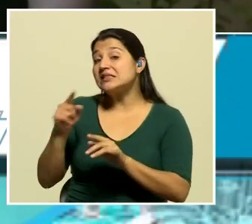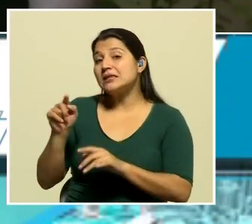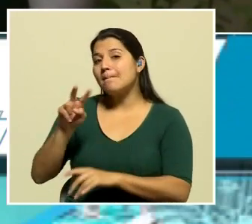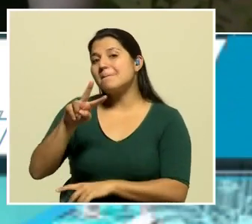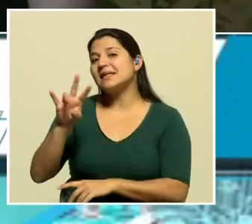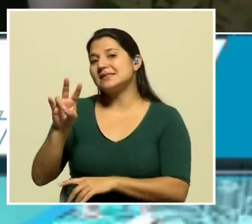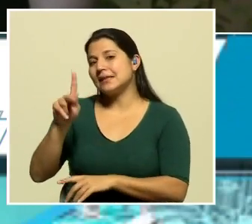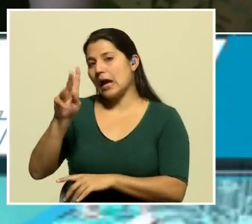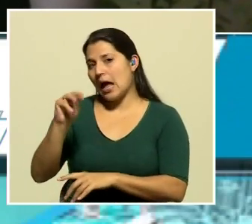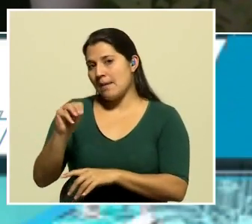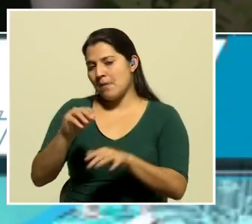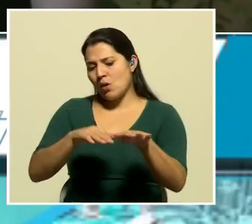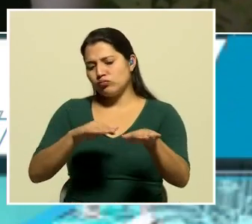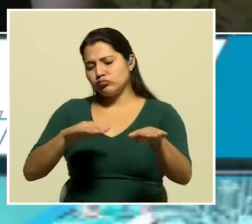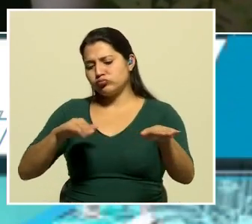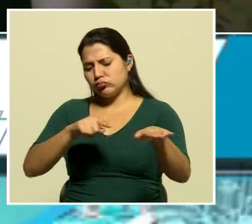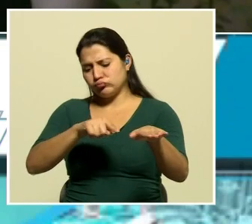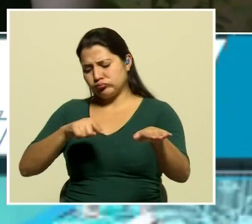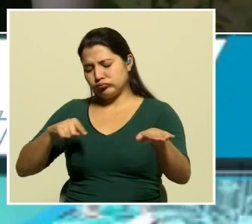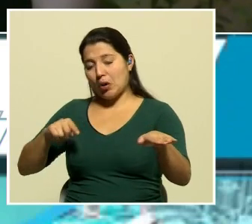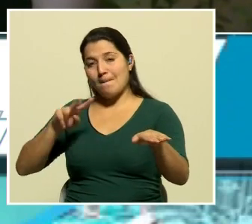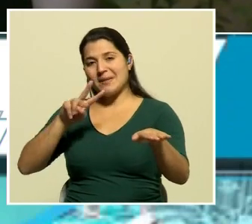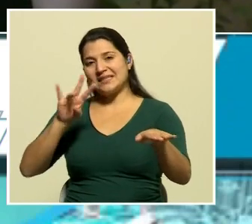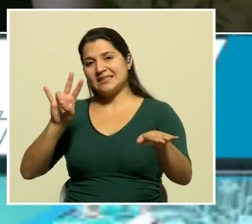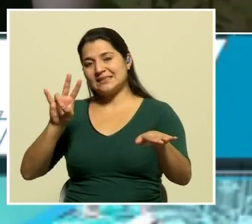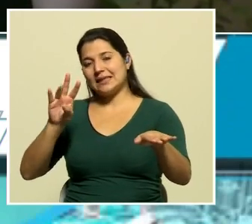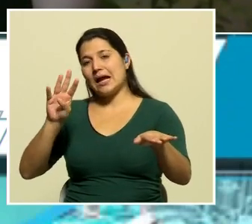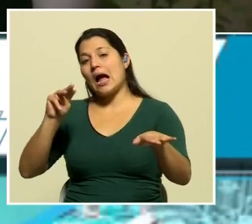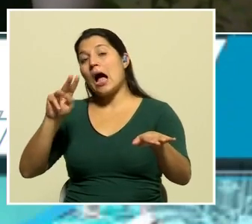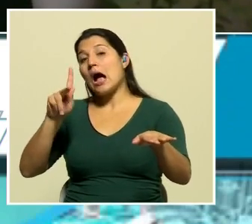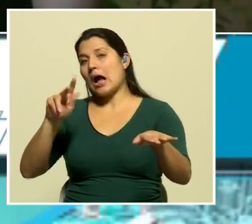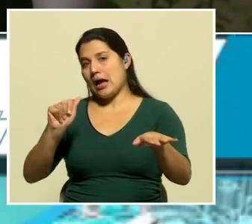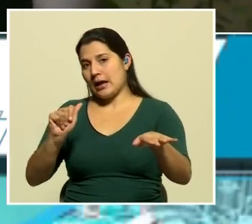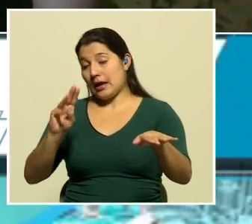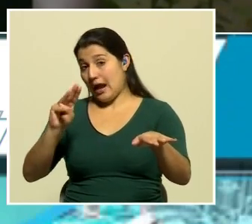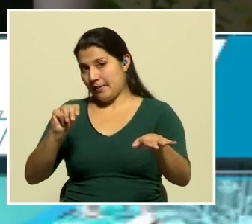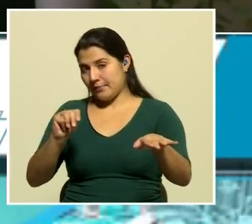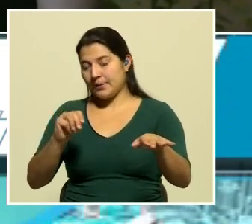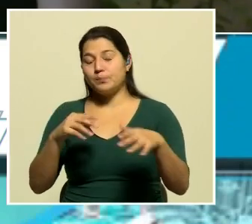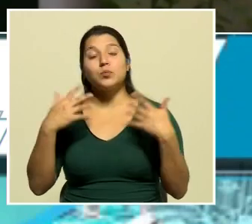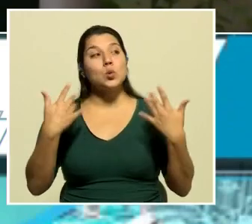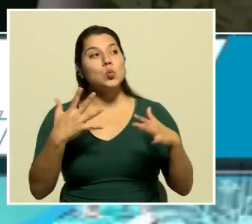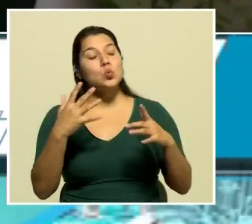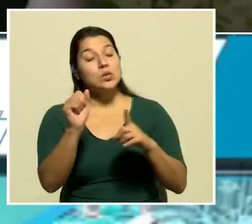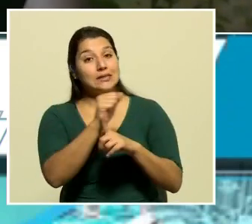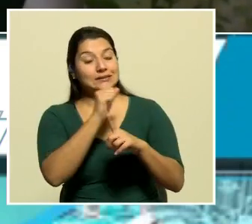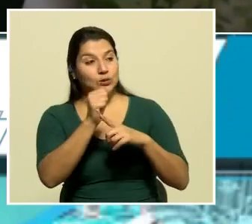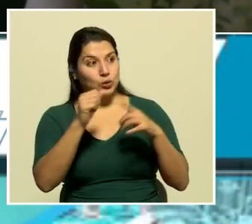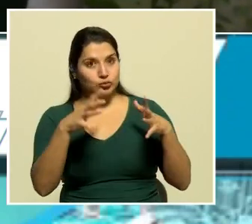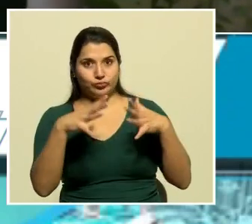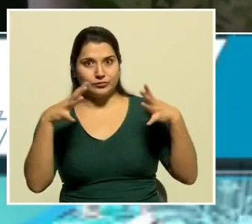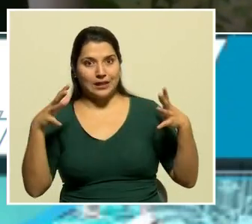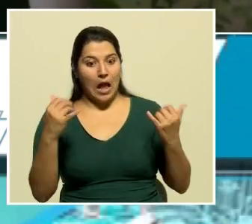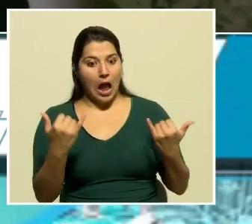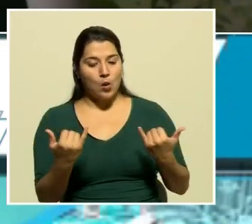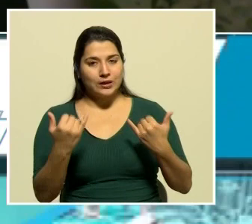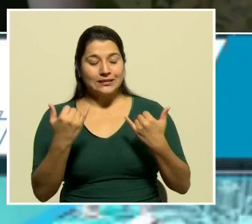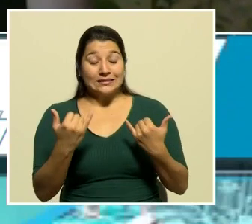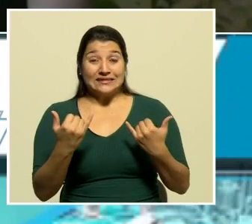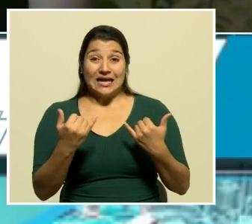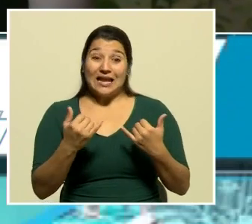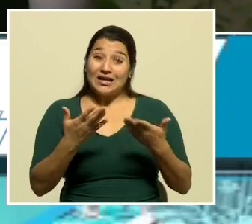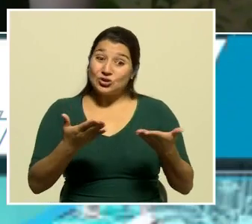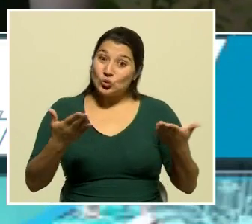frontera. Sí, todo un drama humano gigantesco en un momento en donde las cosas tendrían que